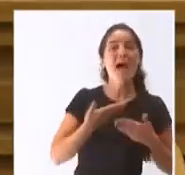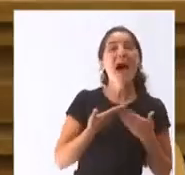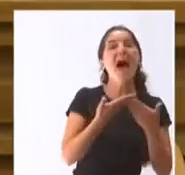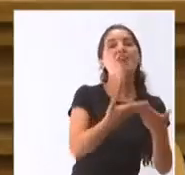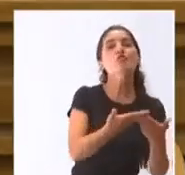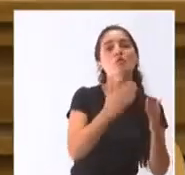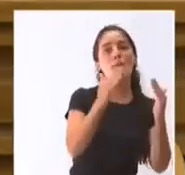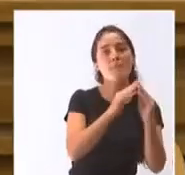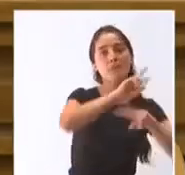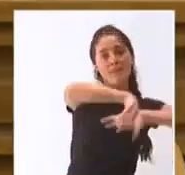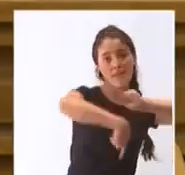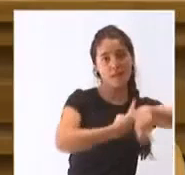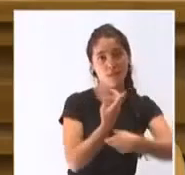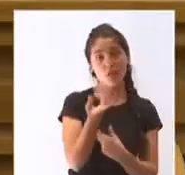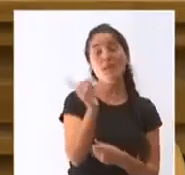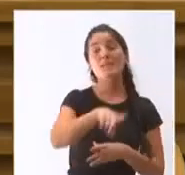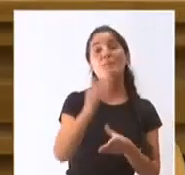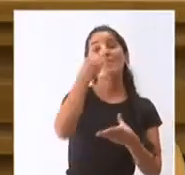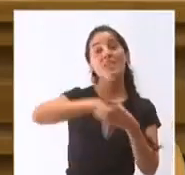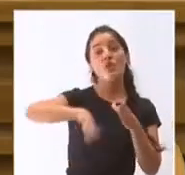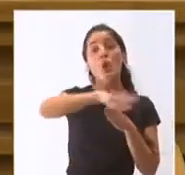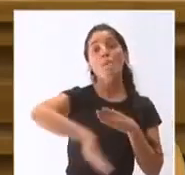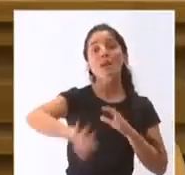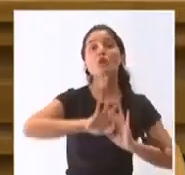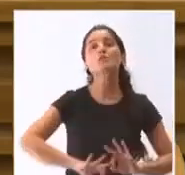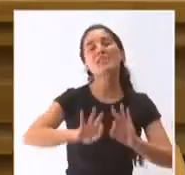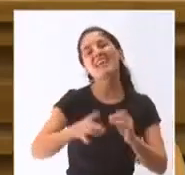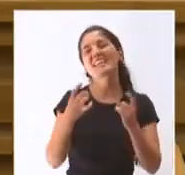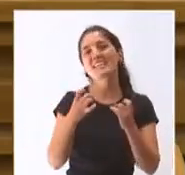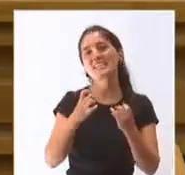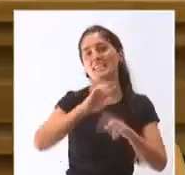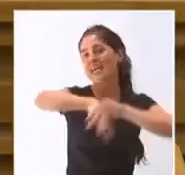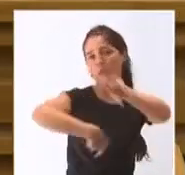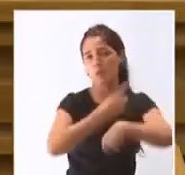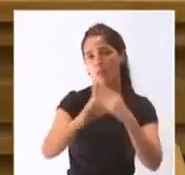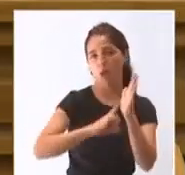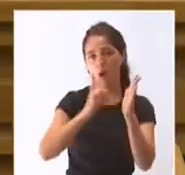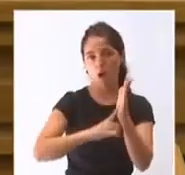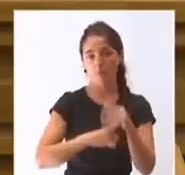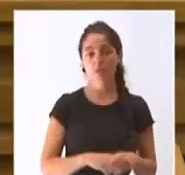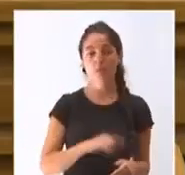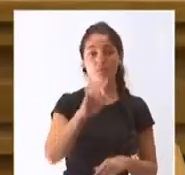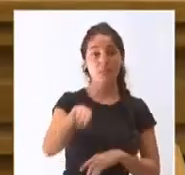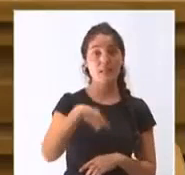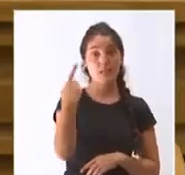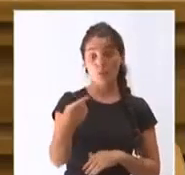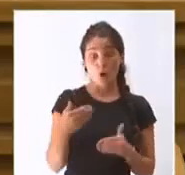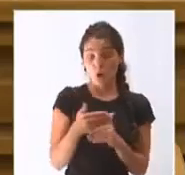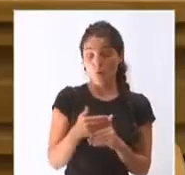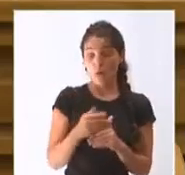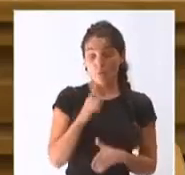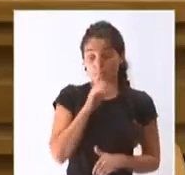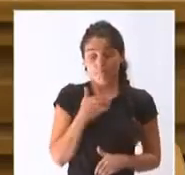y también de barrios específicos que requieren una actuación integral en octubre es decir ya mismo